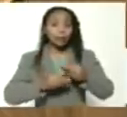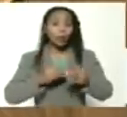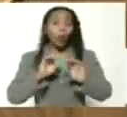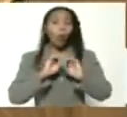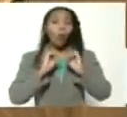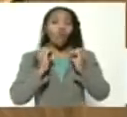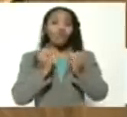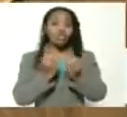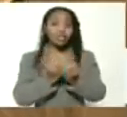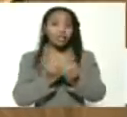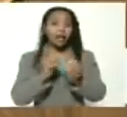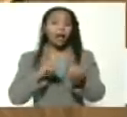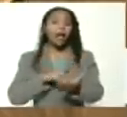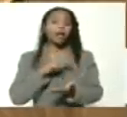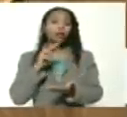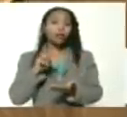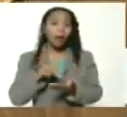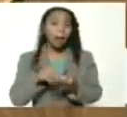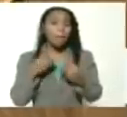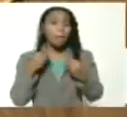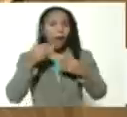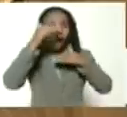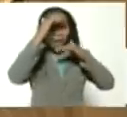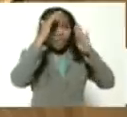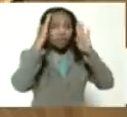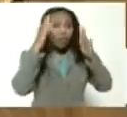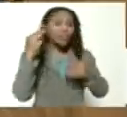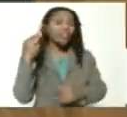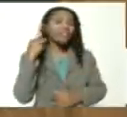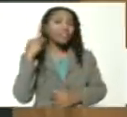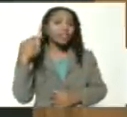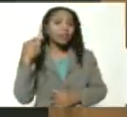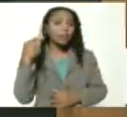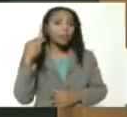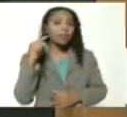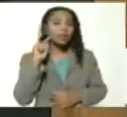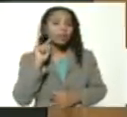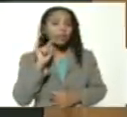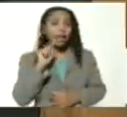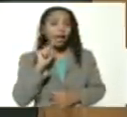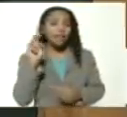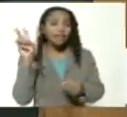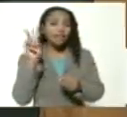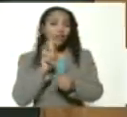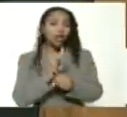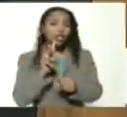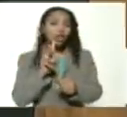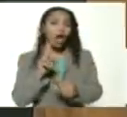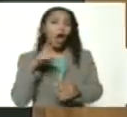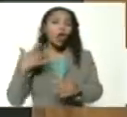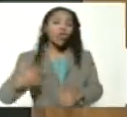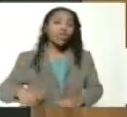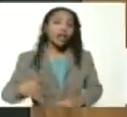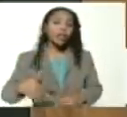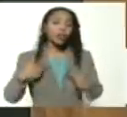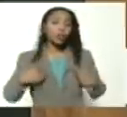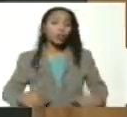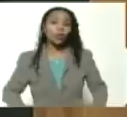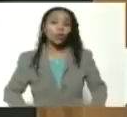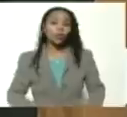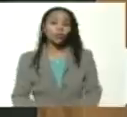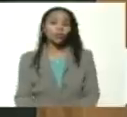oficina nacional para atención de víctimas de violaciones a los derechos